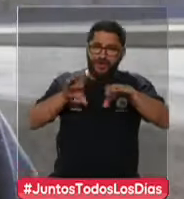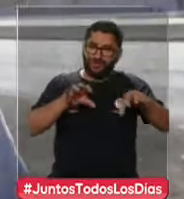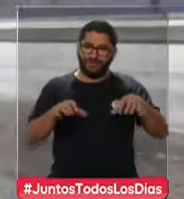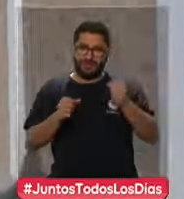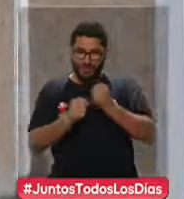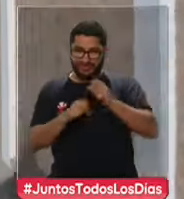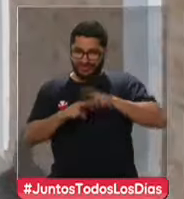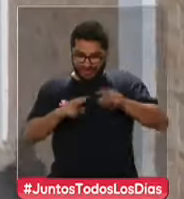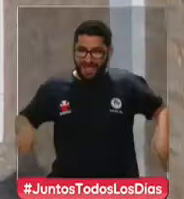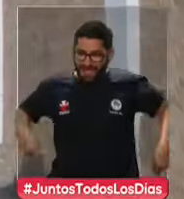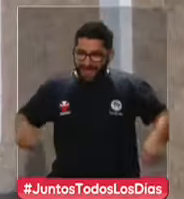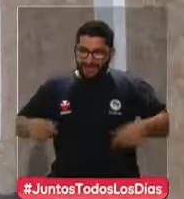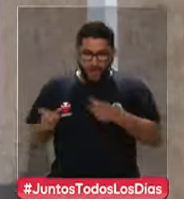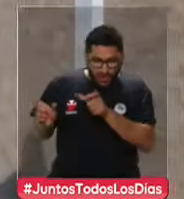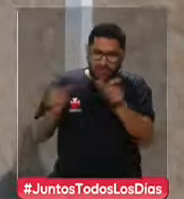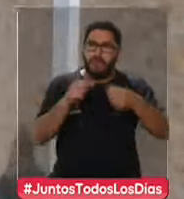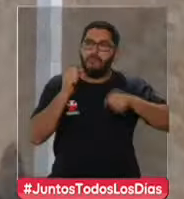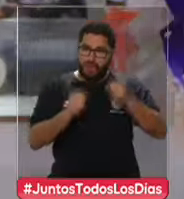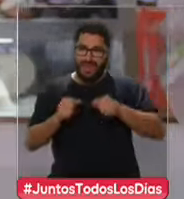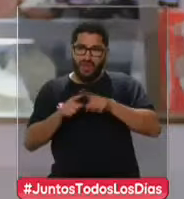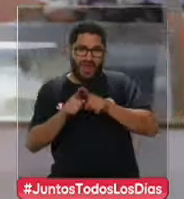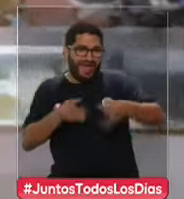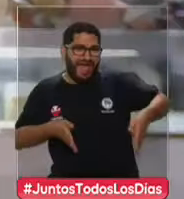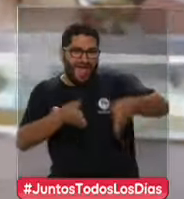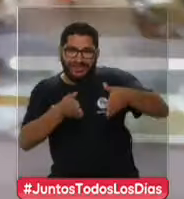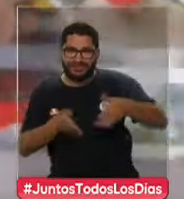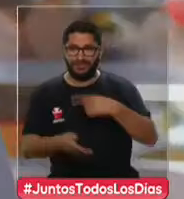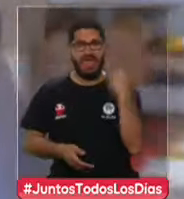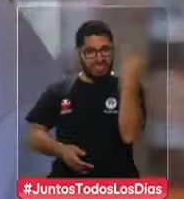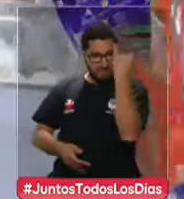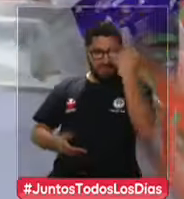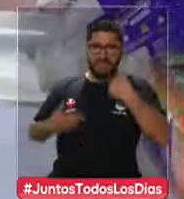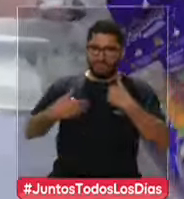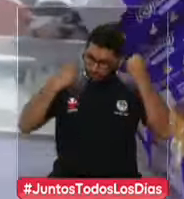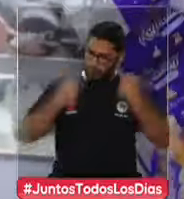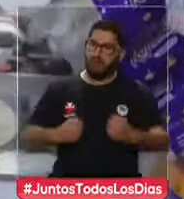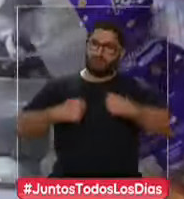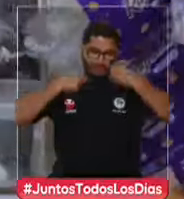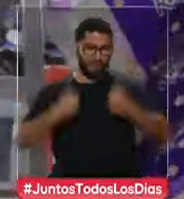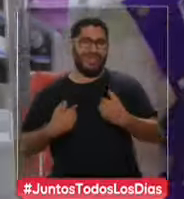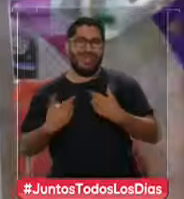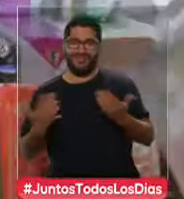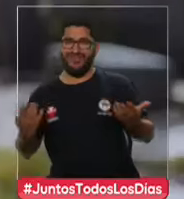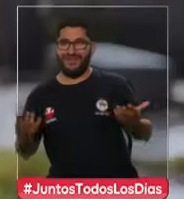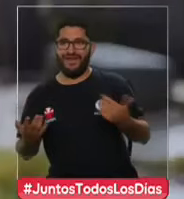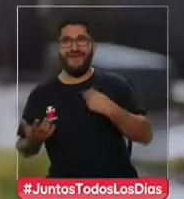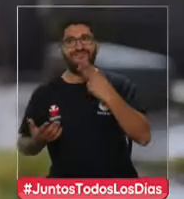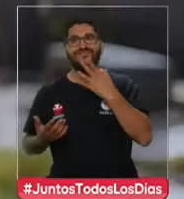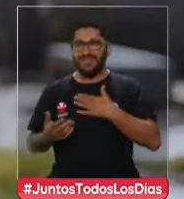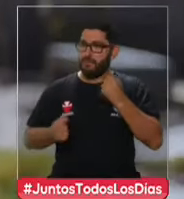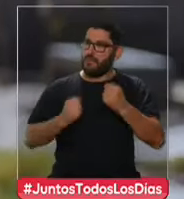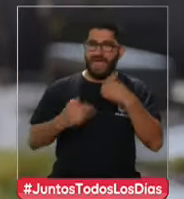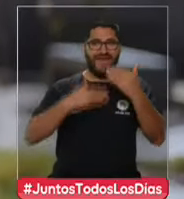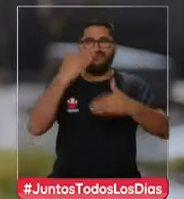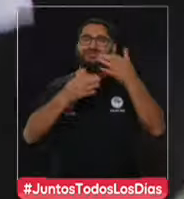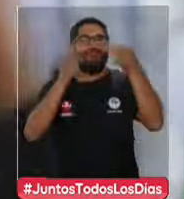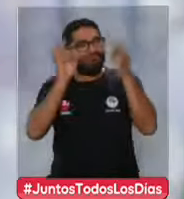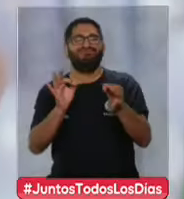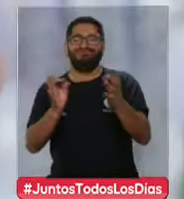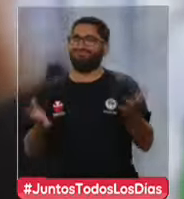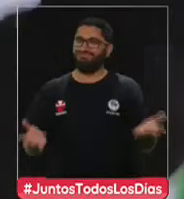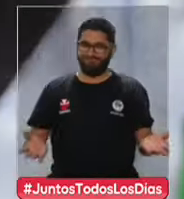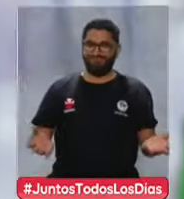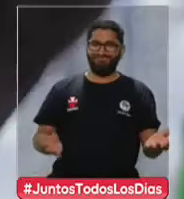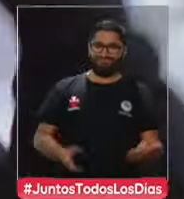silla, moverme en la calle, que mi independencia crezca. Y saber que mi vida podía avanzar más allá.